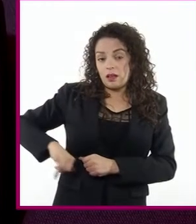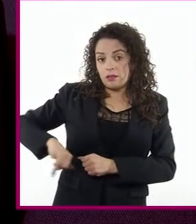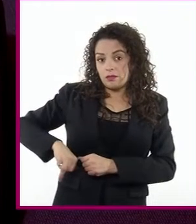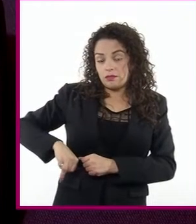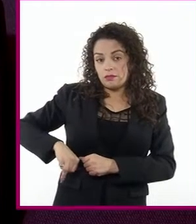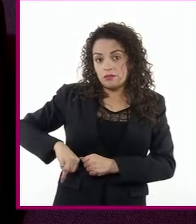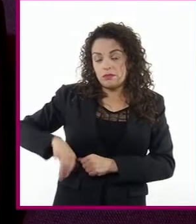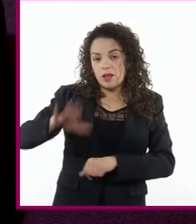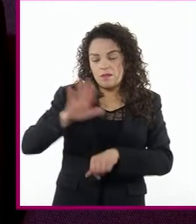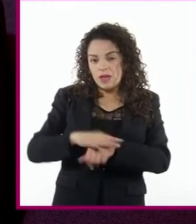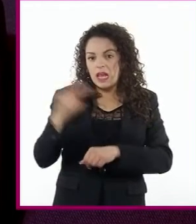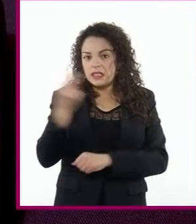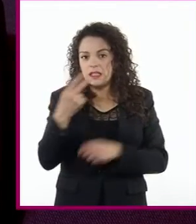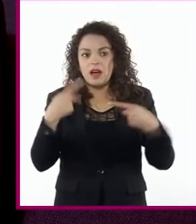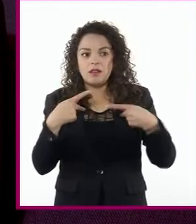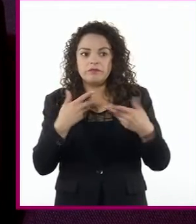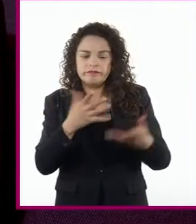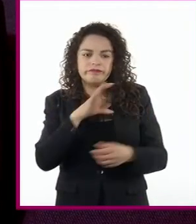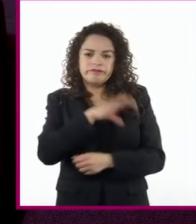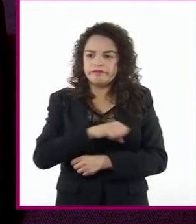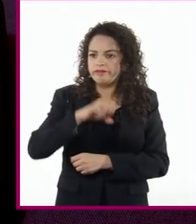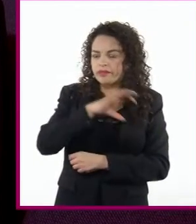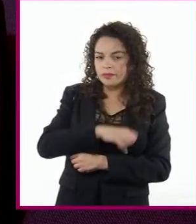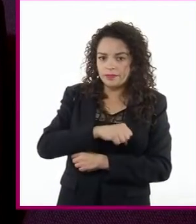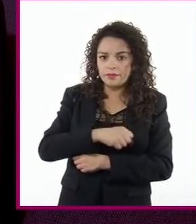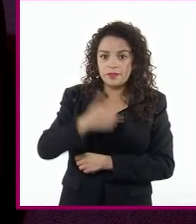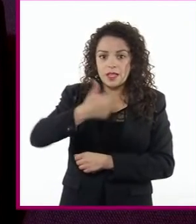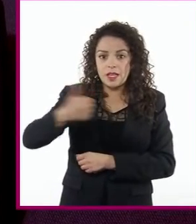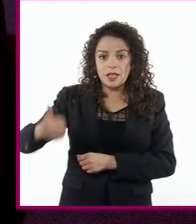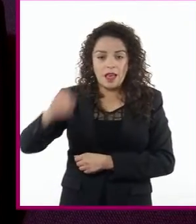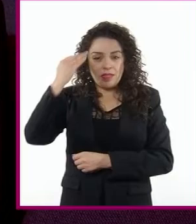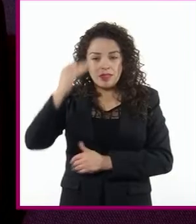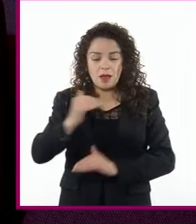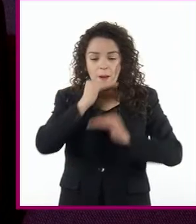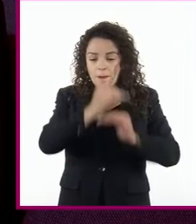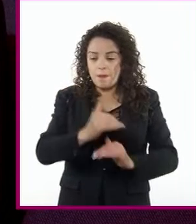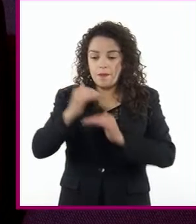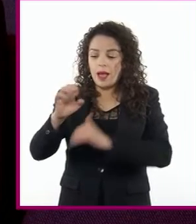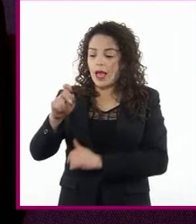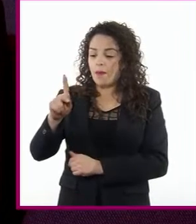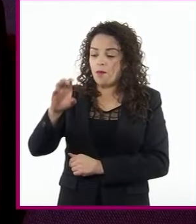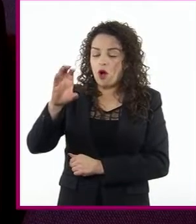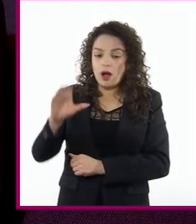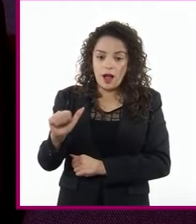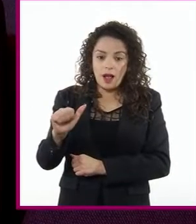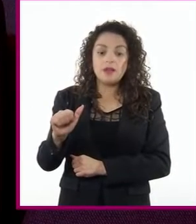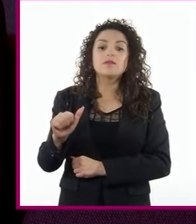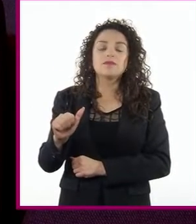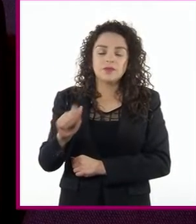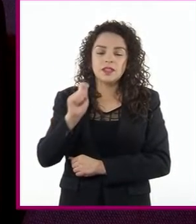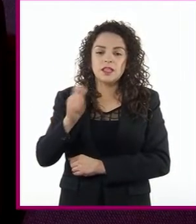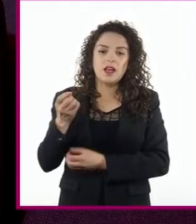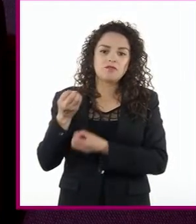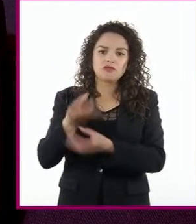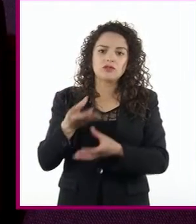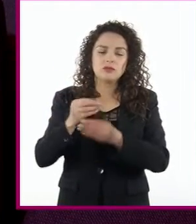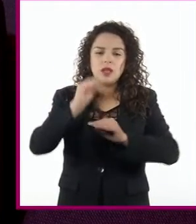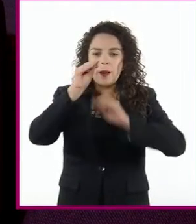de la sociedad. Cada época ha dado su visión especial y ha contribuido en la construcción del